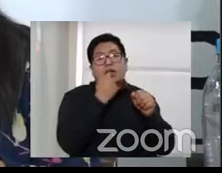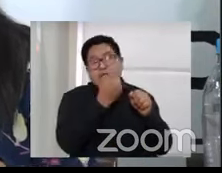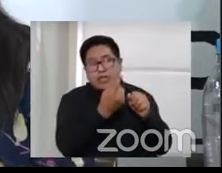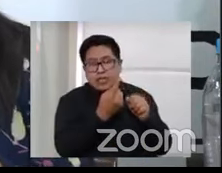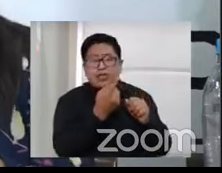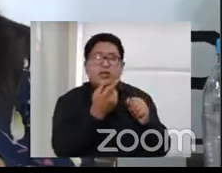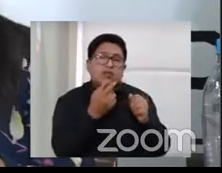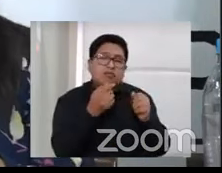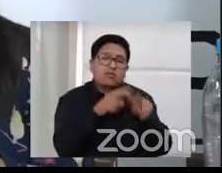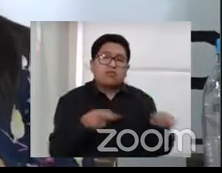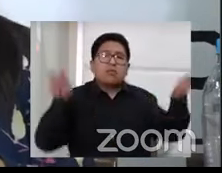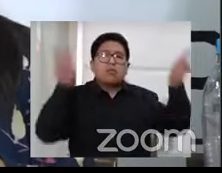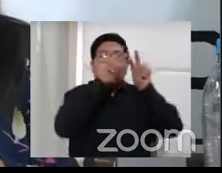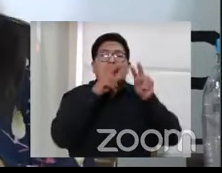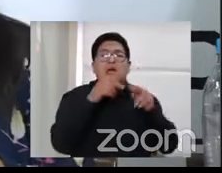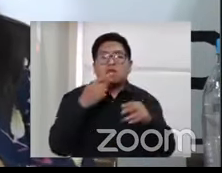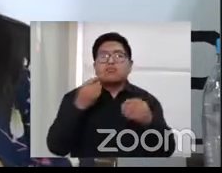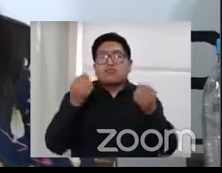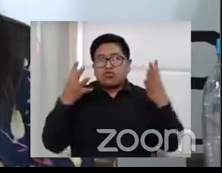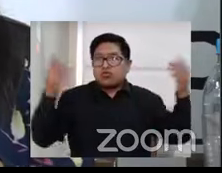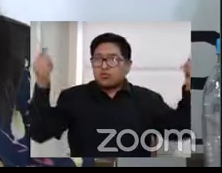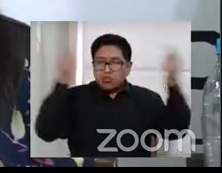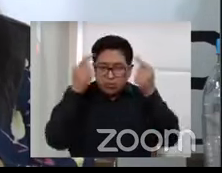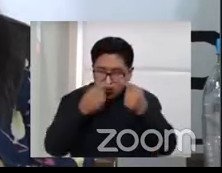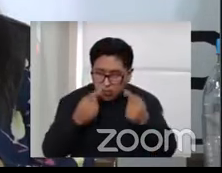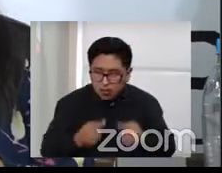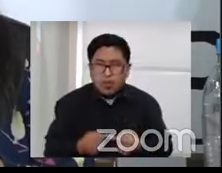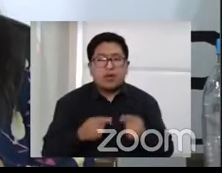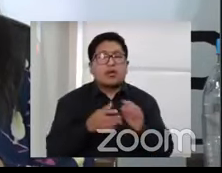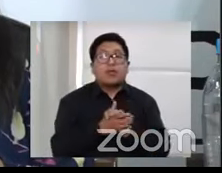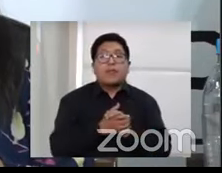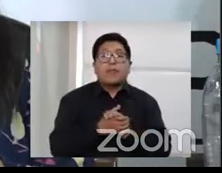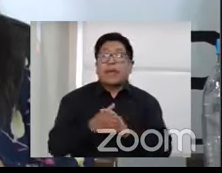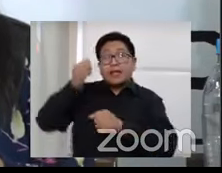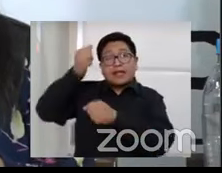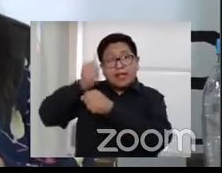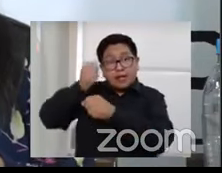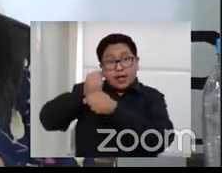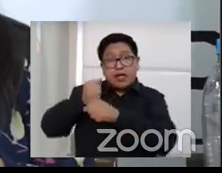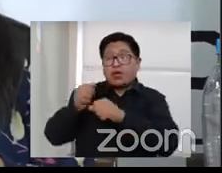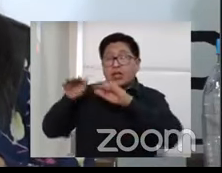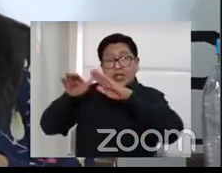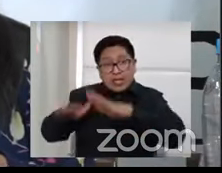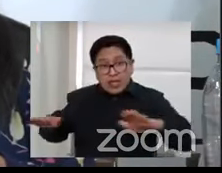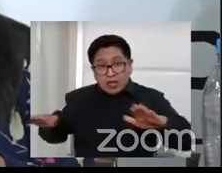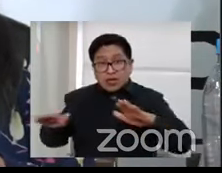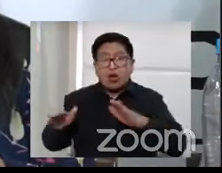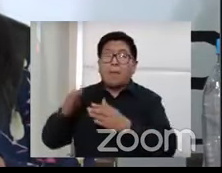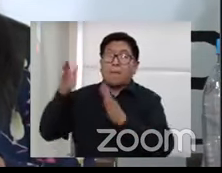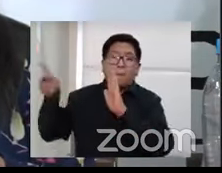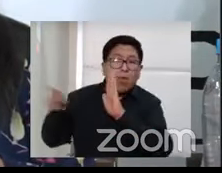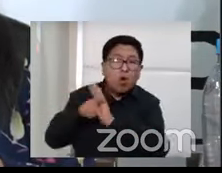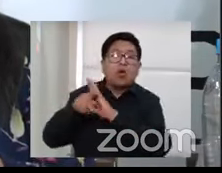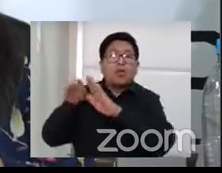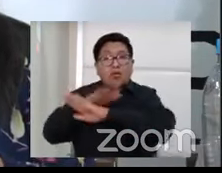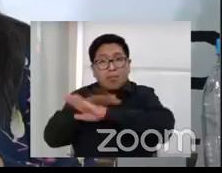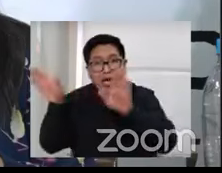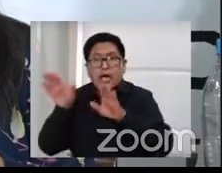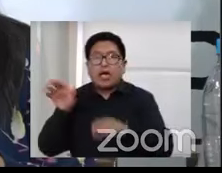realidad está sobrepasando el estándar la prohibición del trabajo infantil lo único que ha generado hasta este momento